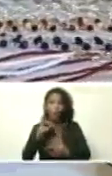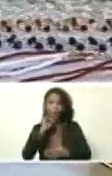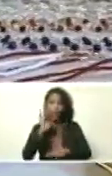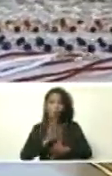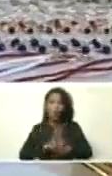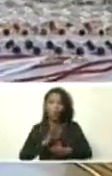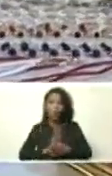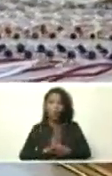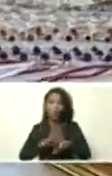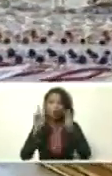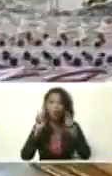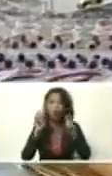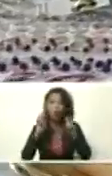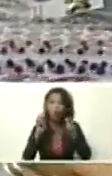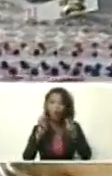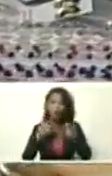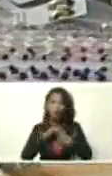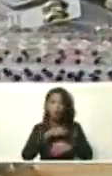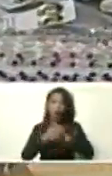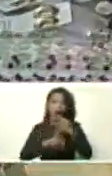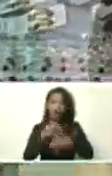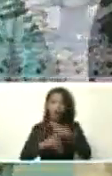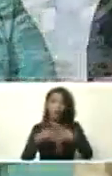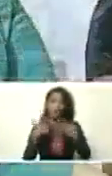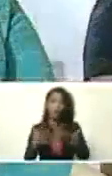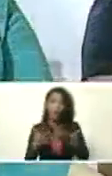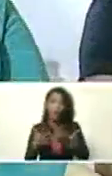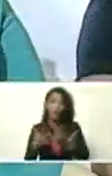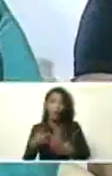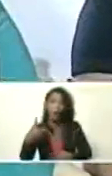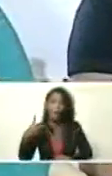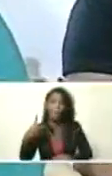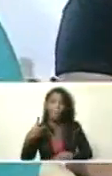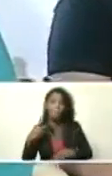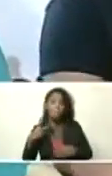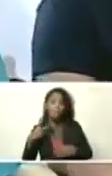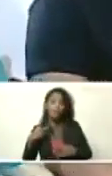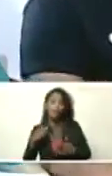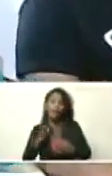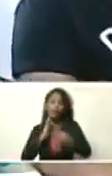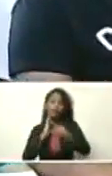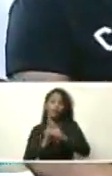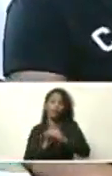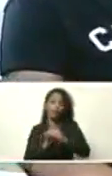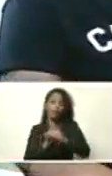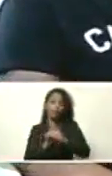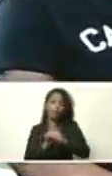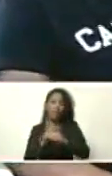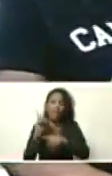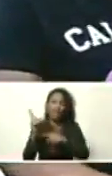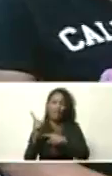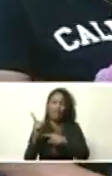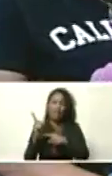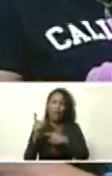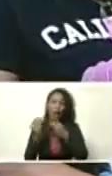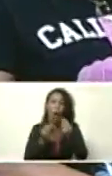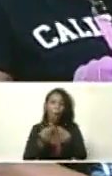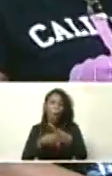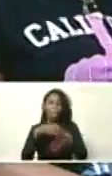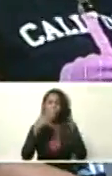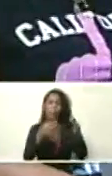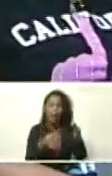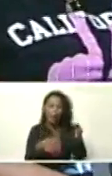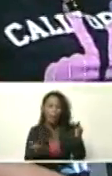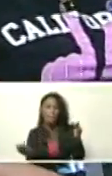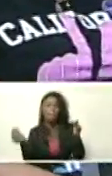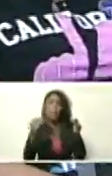de estas buenas nuevas que estamos dando, de recortar todo el trámite burocrático que genera mucho burocratismo y que la gente de alguna manera,